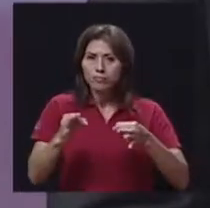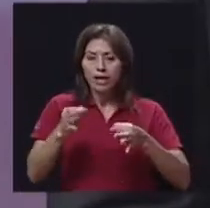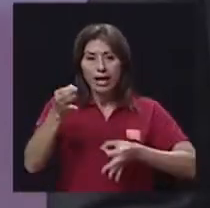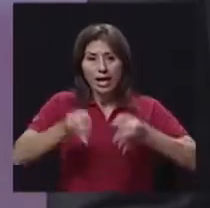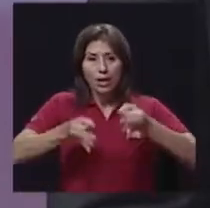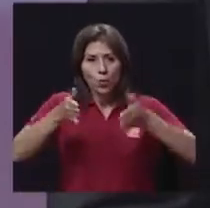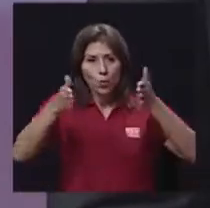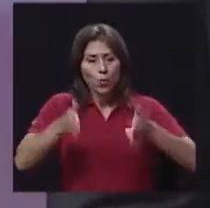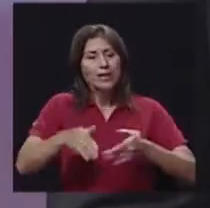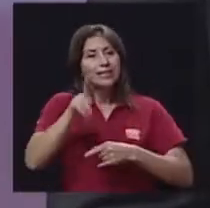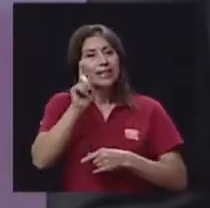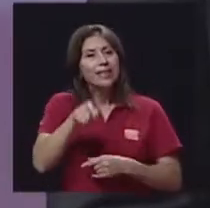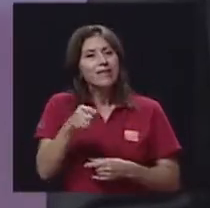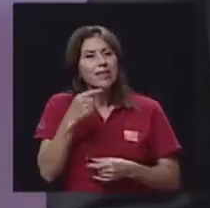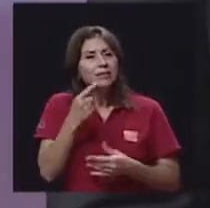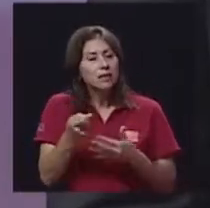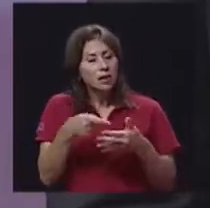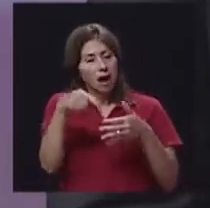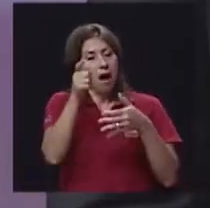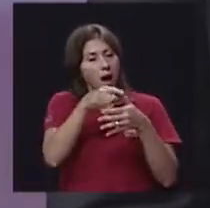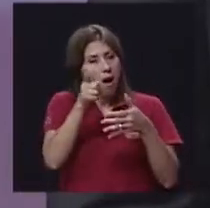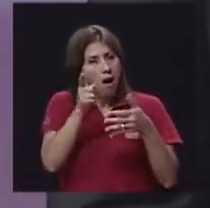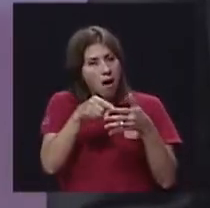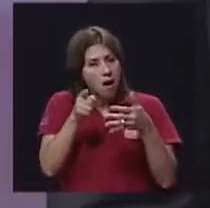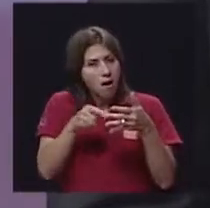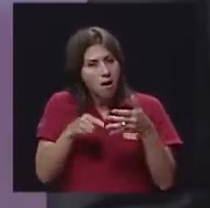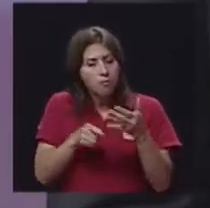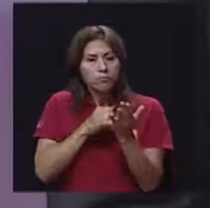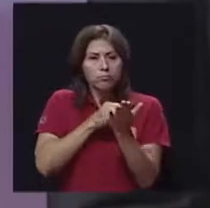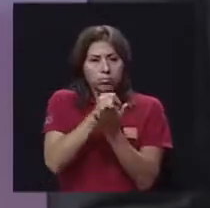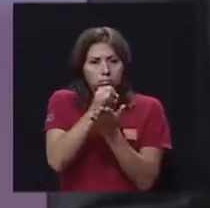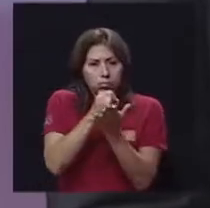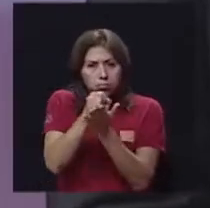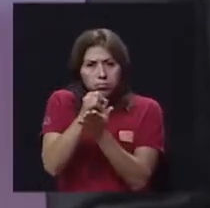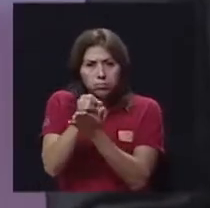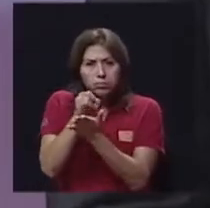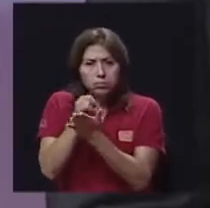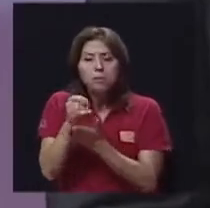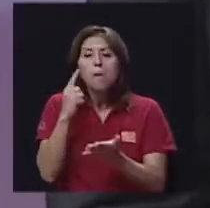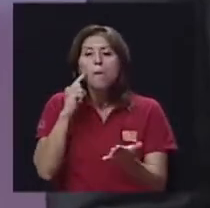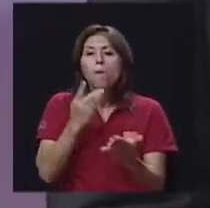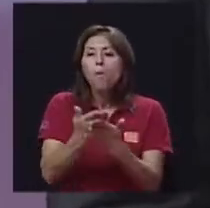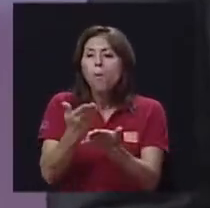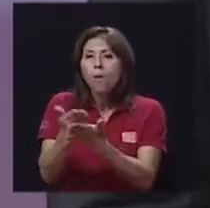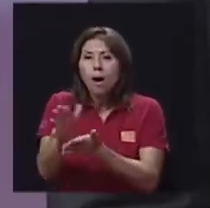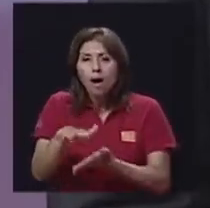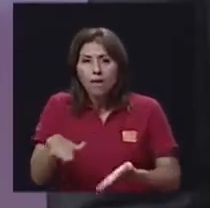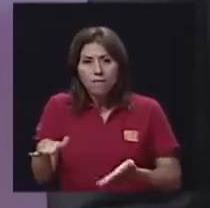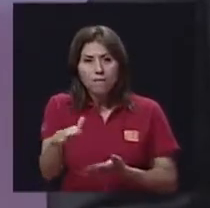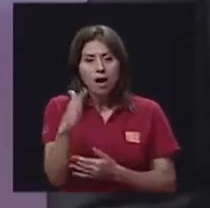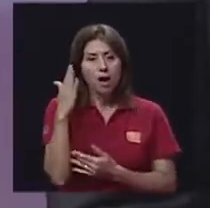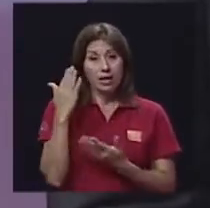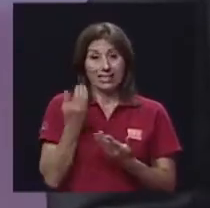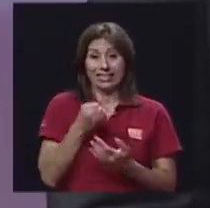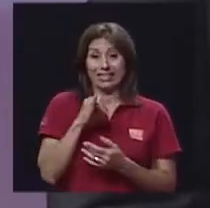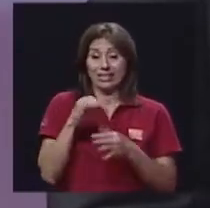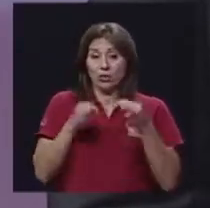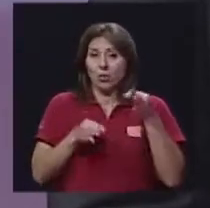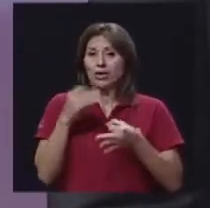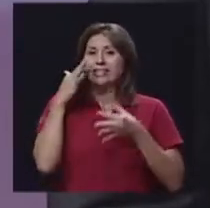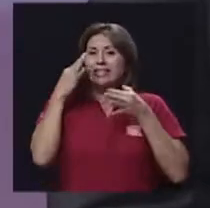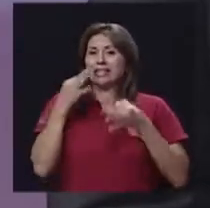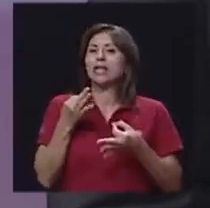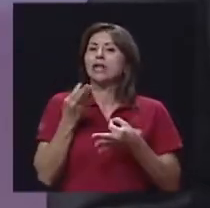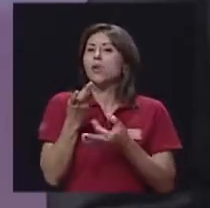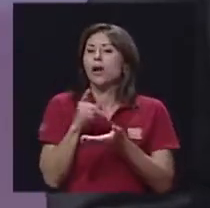indicar qué hechos se está tomando en cuenta, cuál es la prueba que está considerando, por qué está fijando determinado monto, en